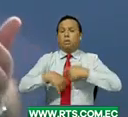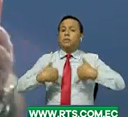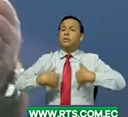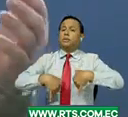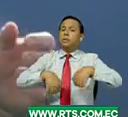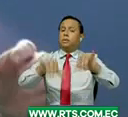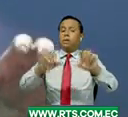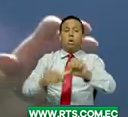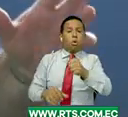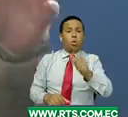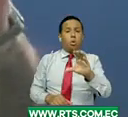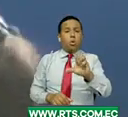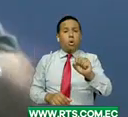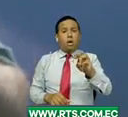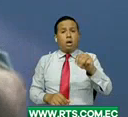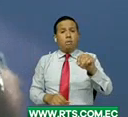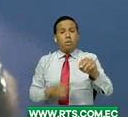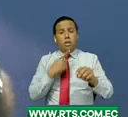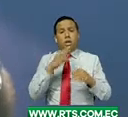CAMIS